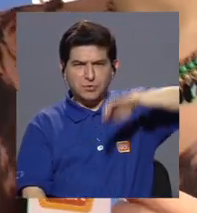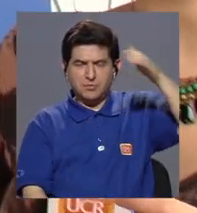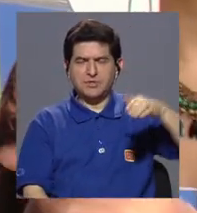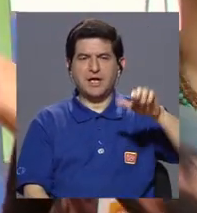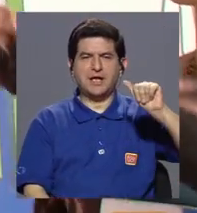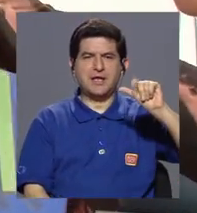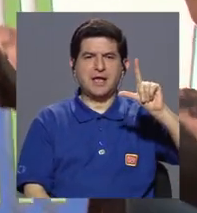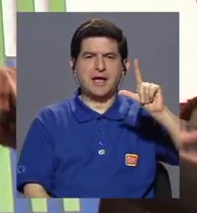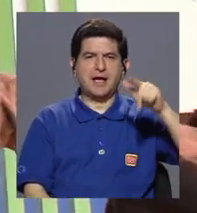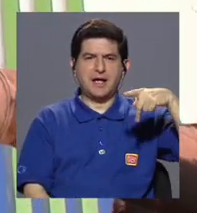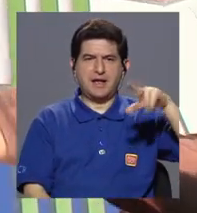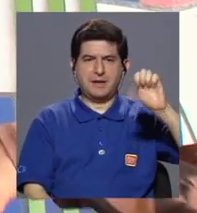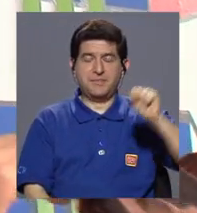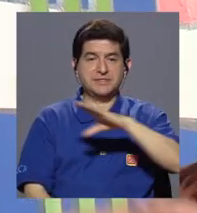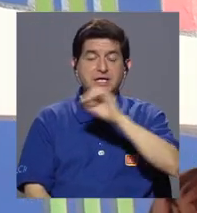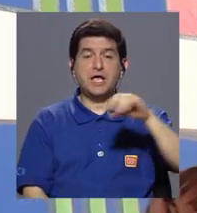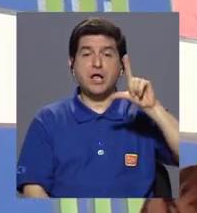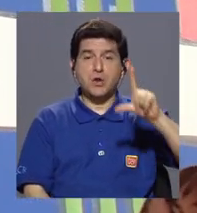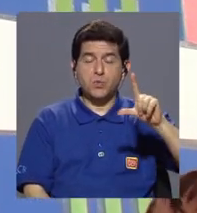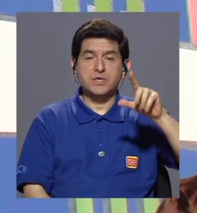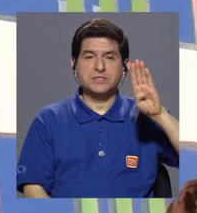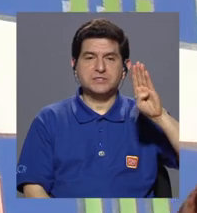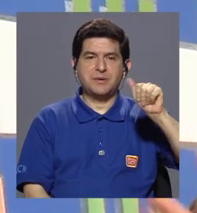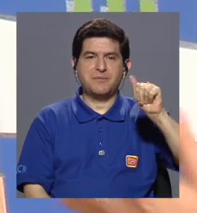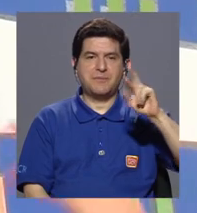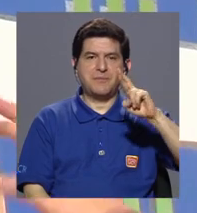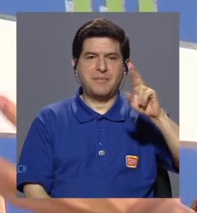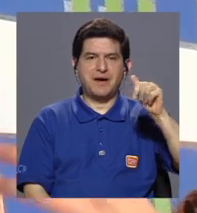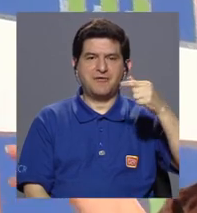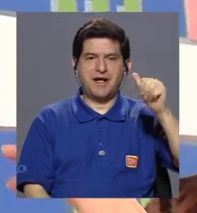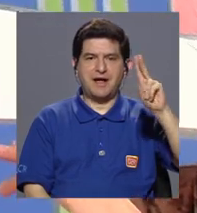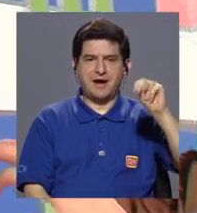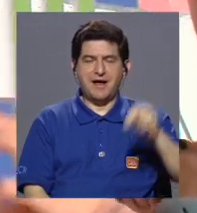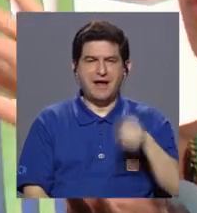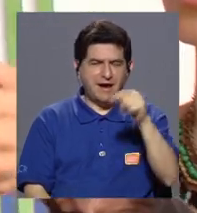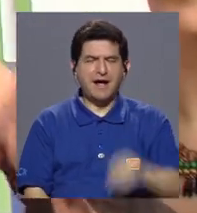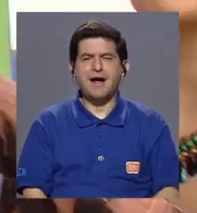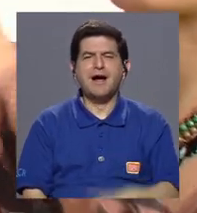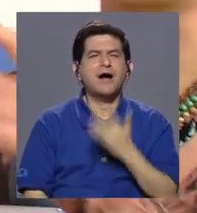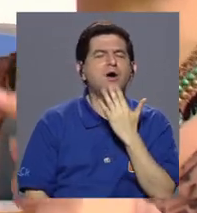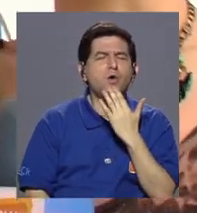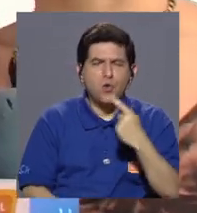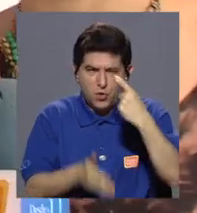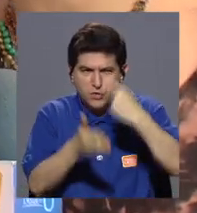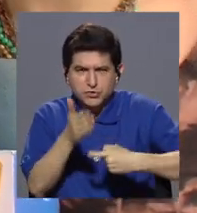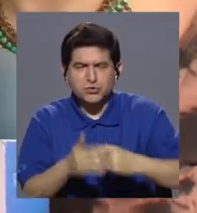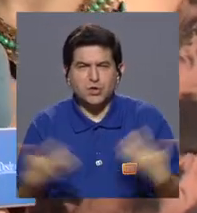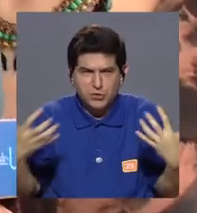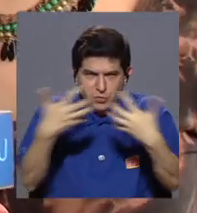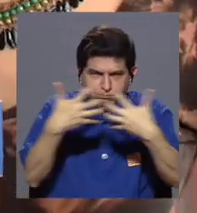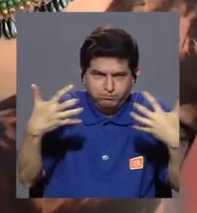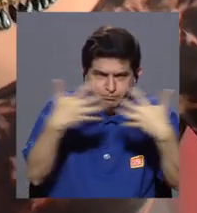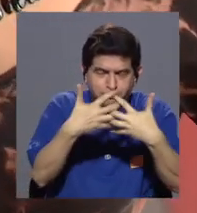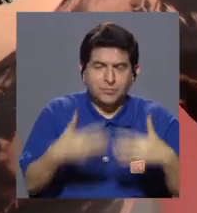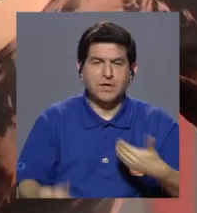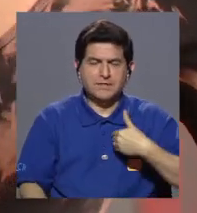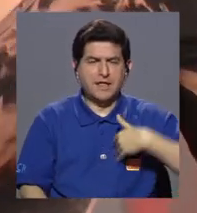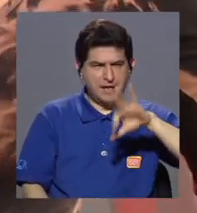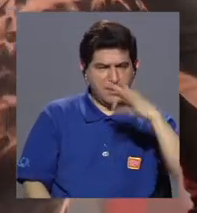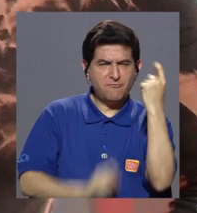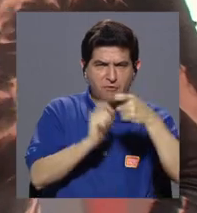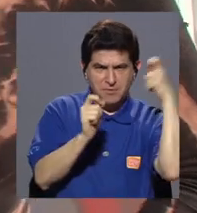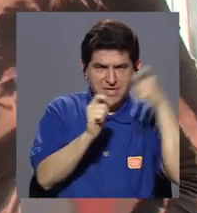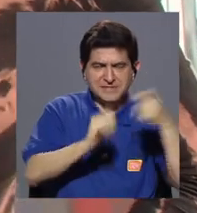estilo de luis barragán es así como sólidos colores entonces tratar de combinarlos y todas tienen como su estilo en